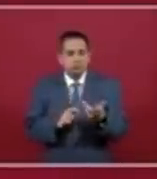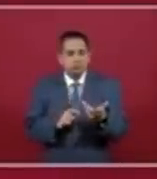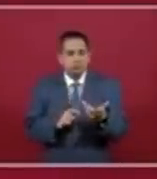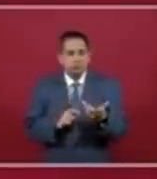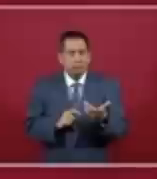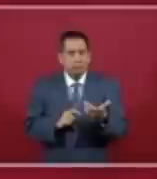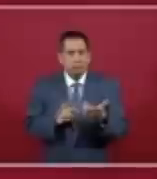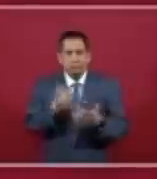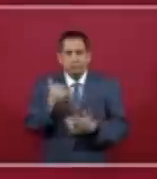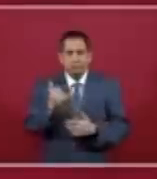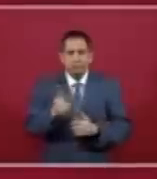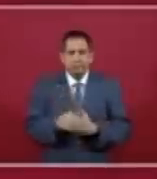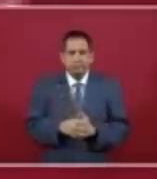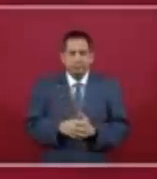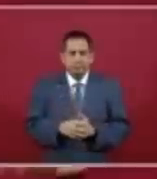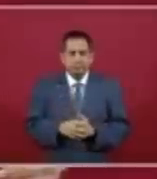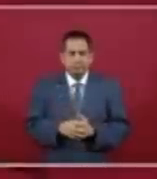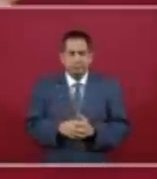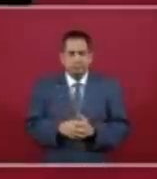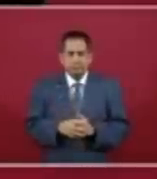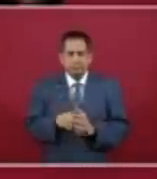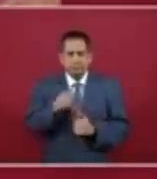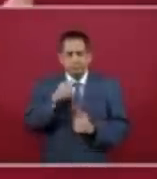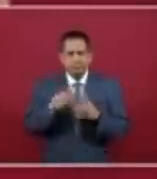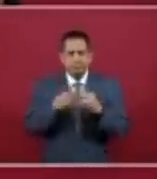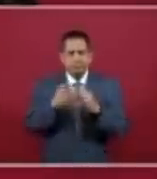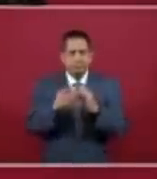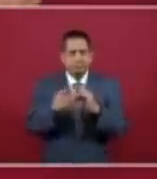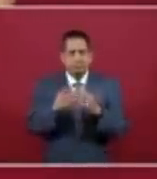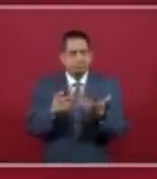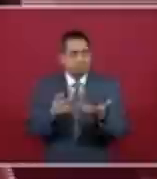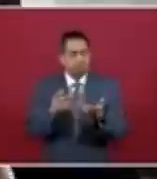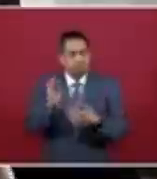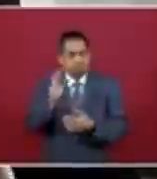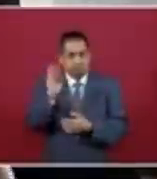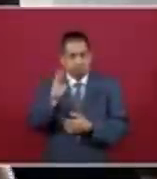y se van a